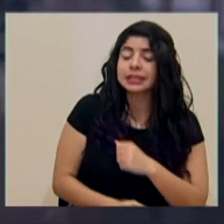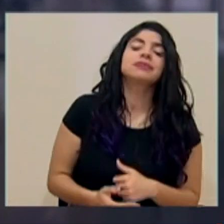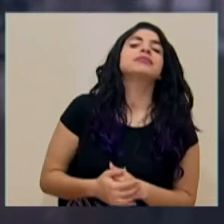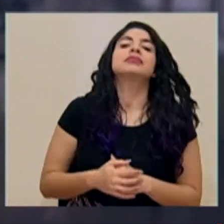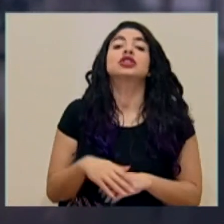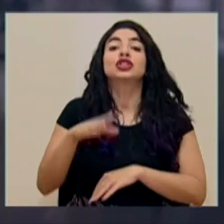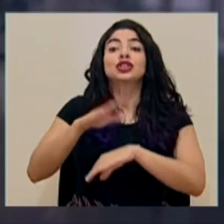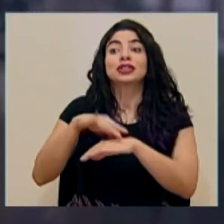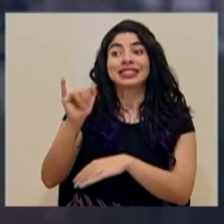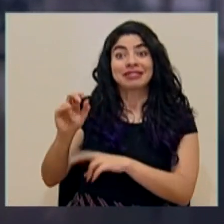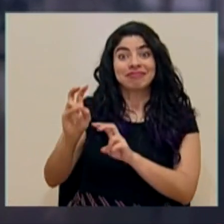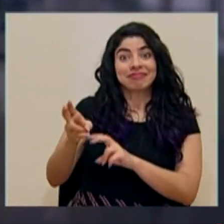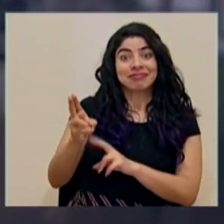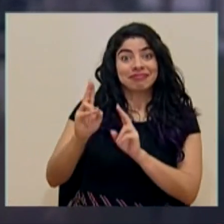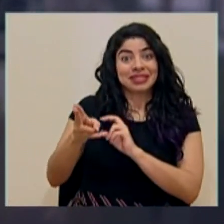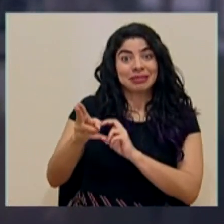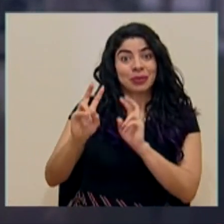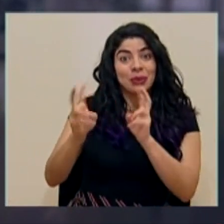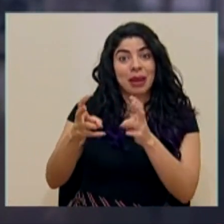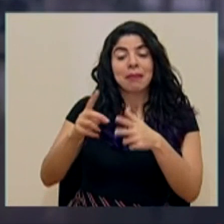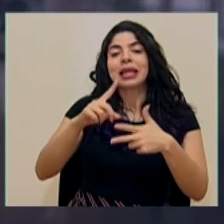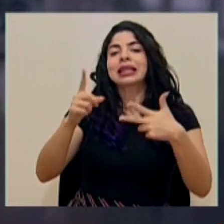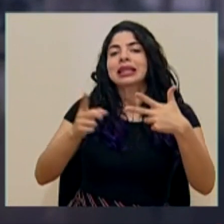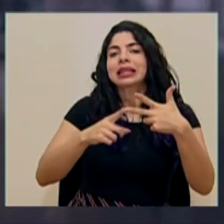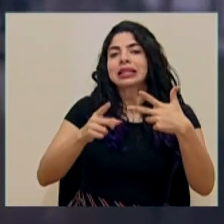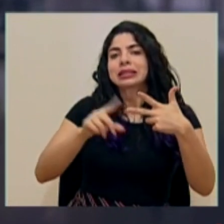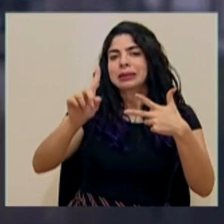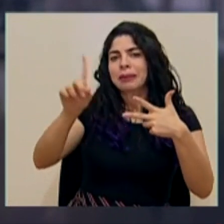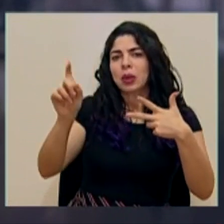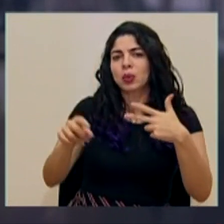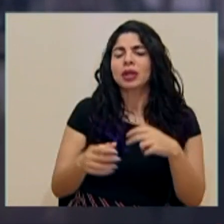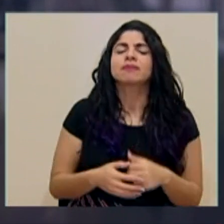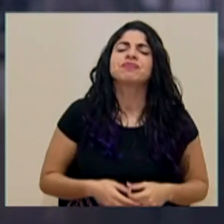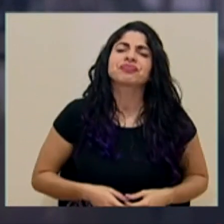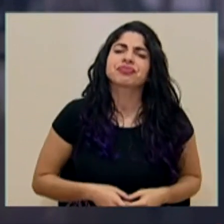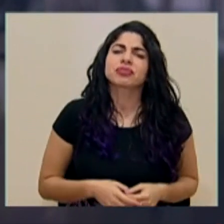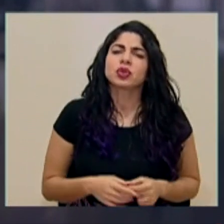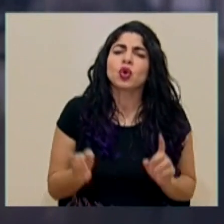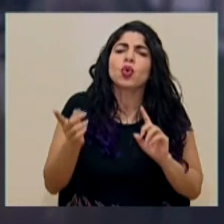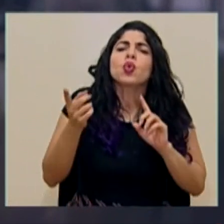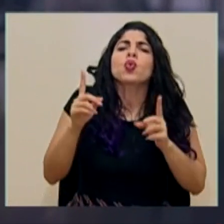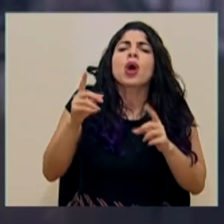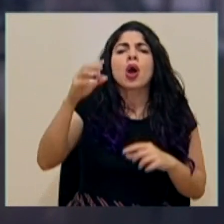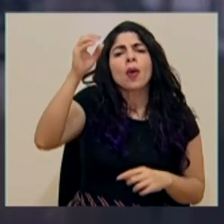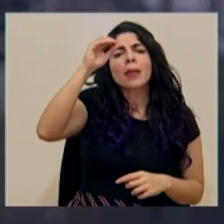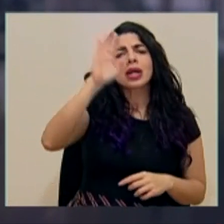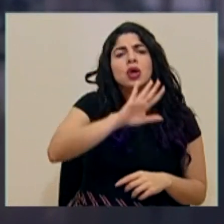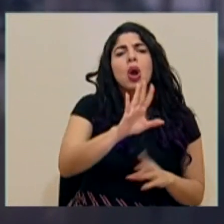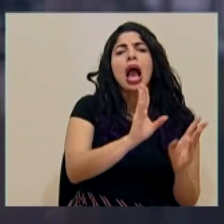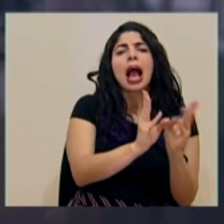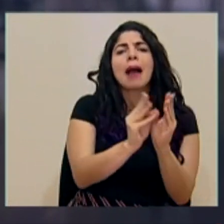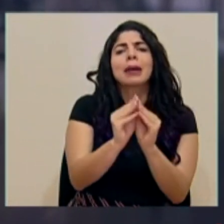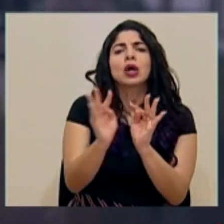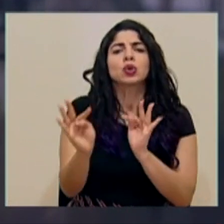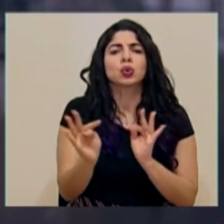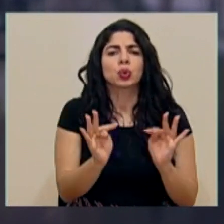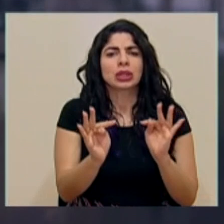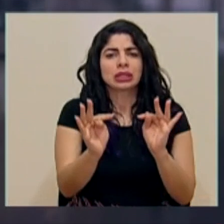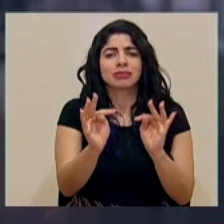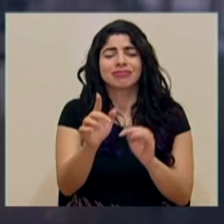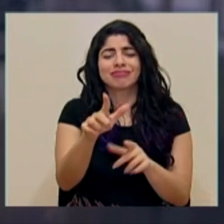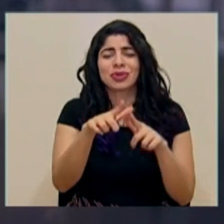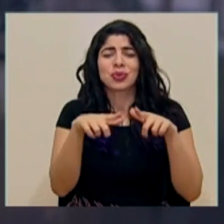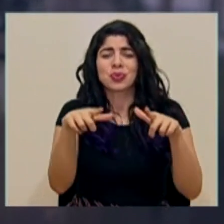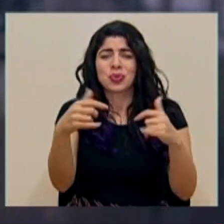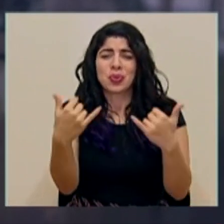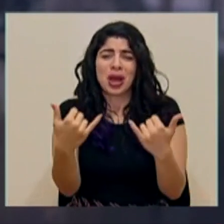ese sentido, señor Ministro, una tercera consulta. ¿Cuál es la posición de las cámaras de turismo de las zonas más